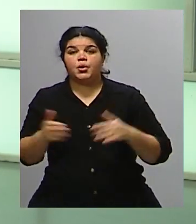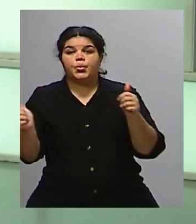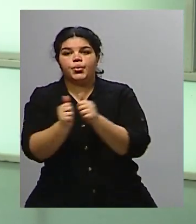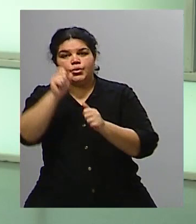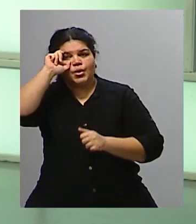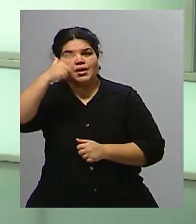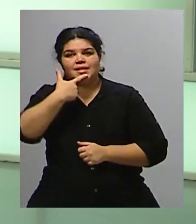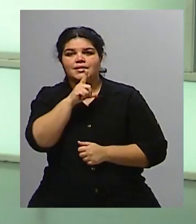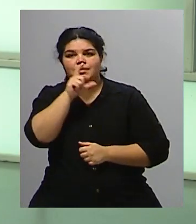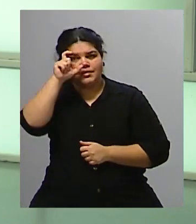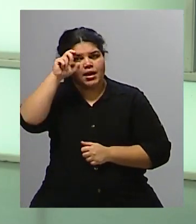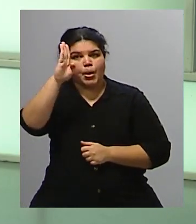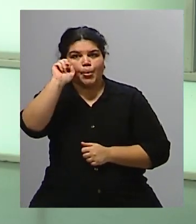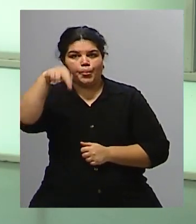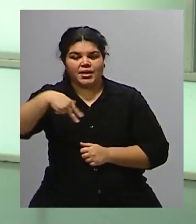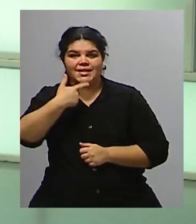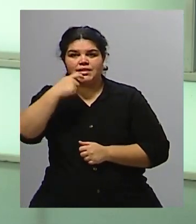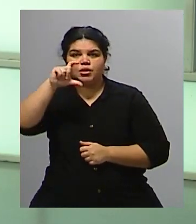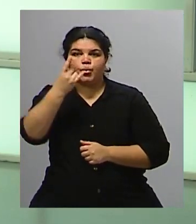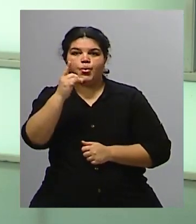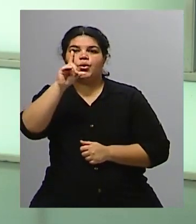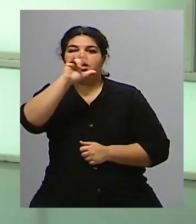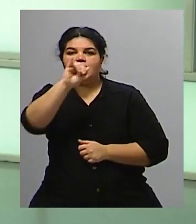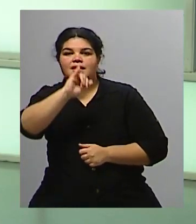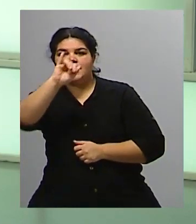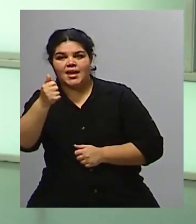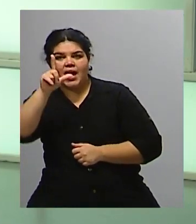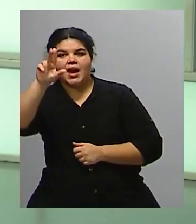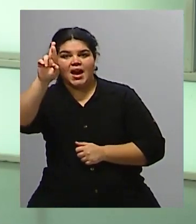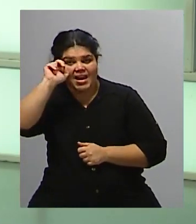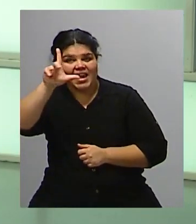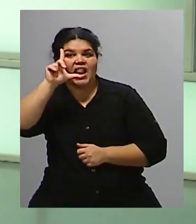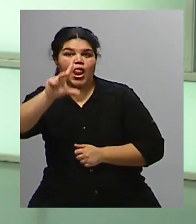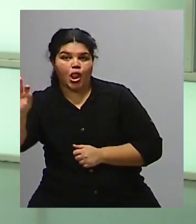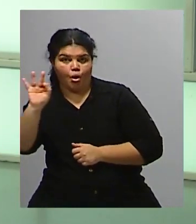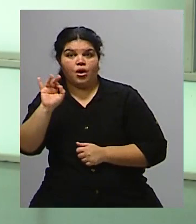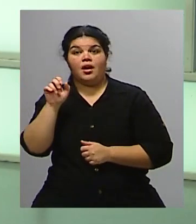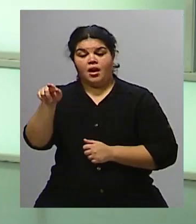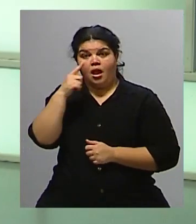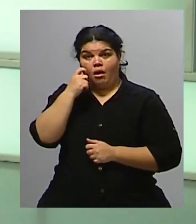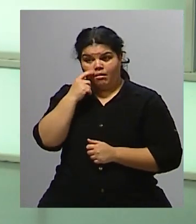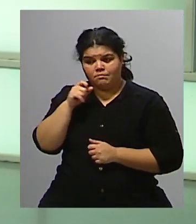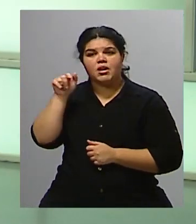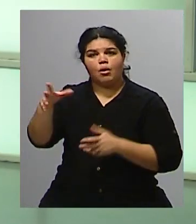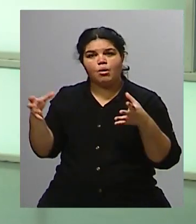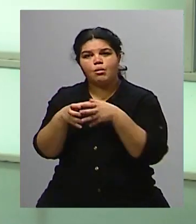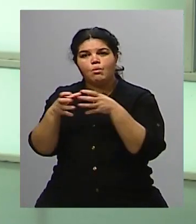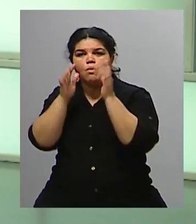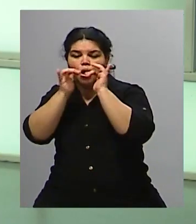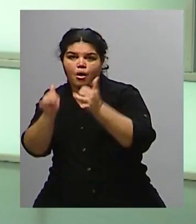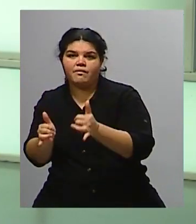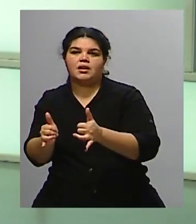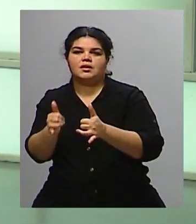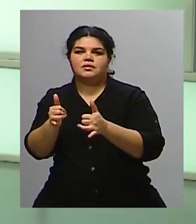licenciado en estudios internacionales, además coordinador del área de migraciones del grupo de jóvenes investigadores del Instituto de